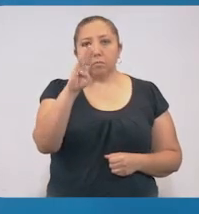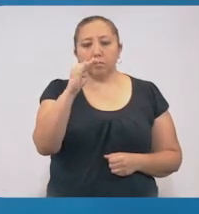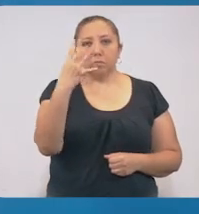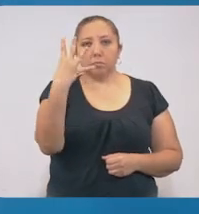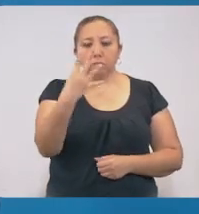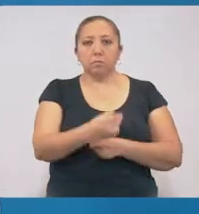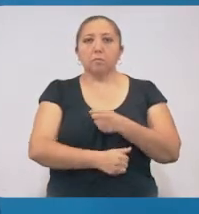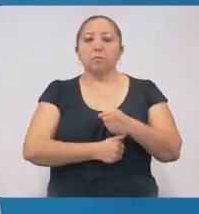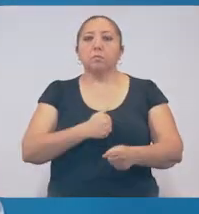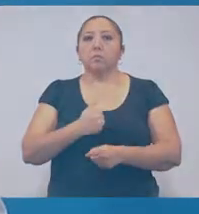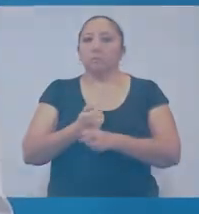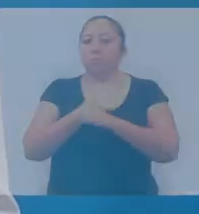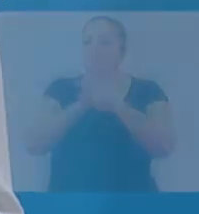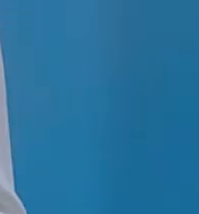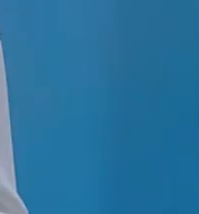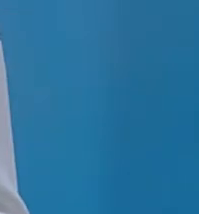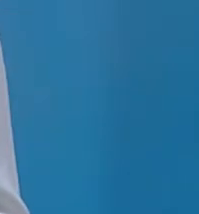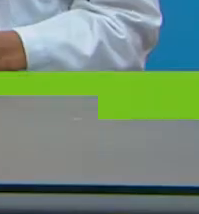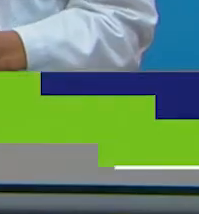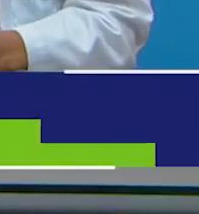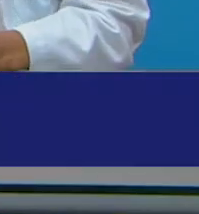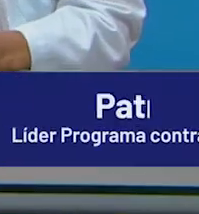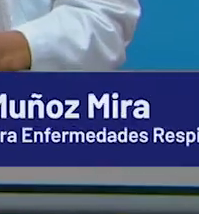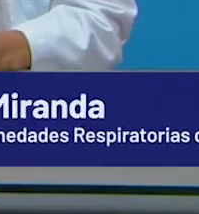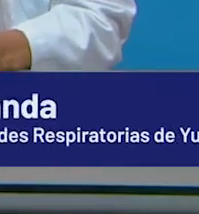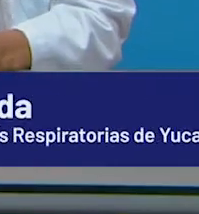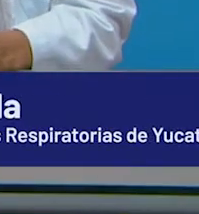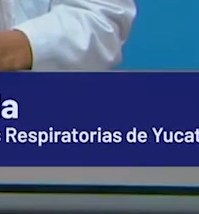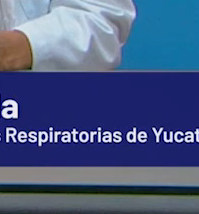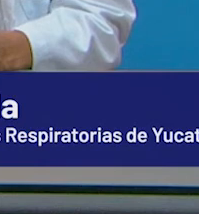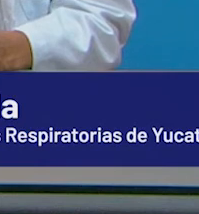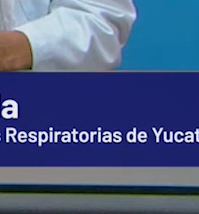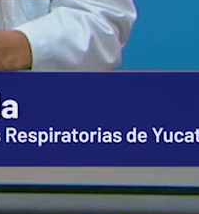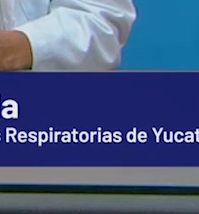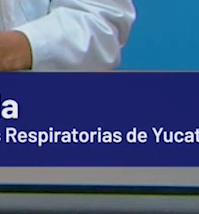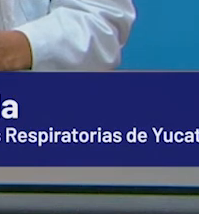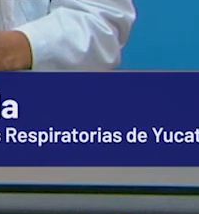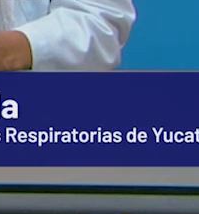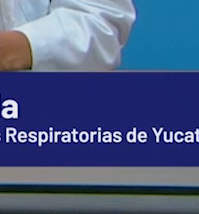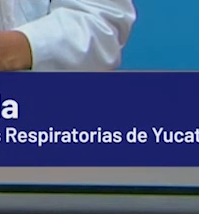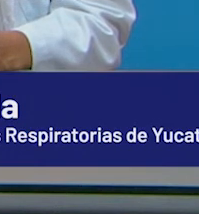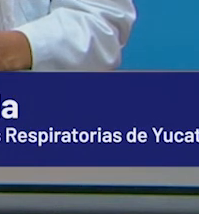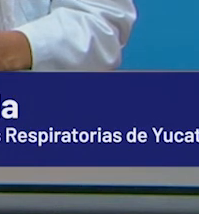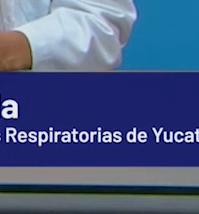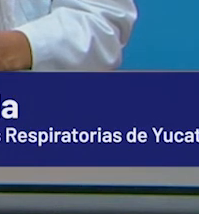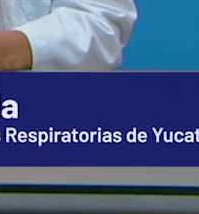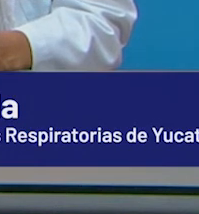94 años. Este es el informe hasta el día de hoy, doctora. Gracias, doctora. Estaremos actualizando